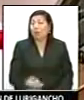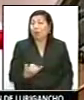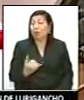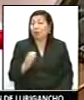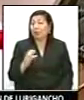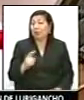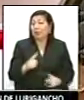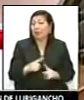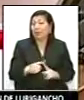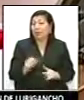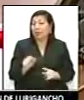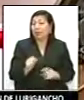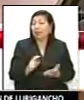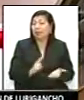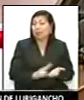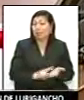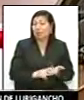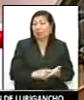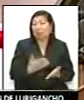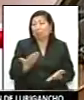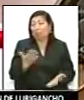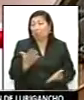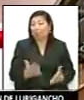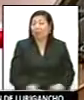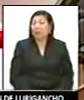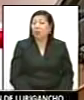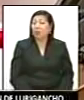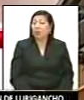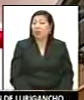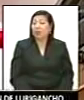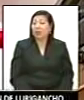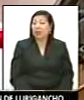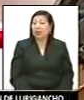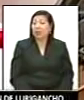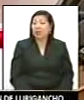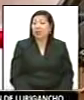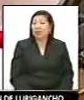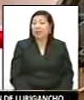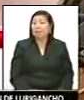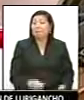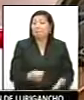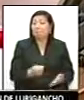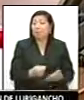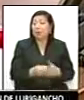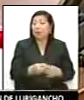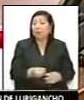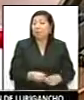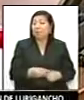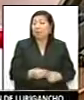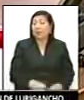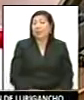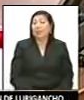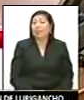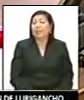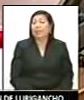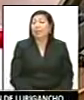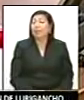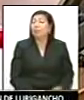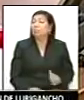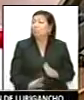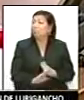de los trabajadores de salud se calcula solo sobre su remuneración principal, que es la